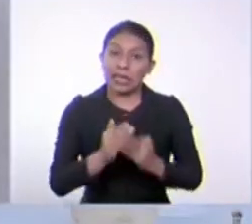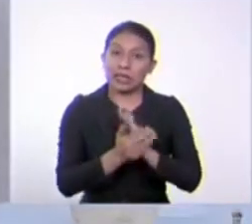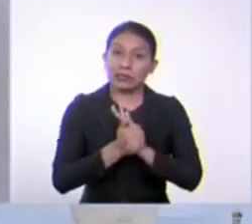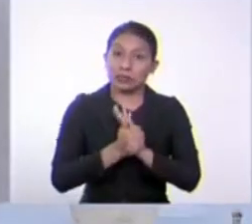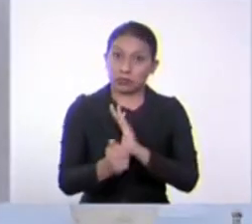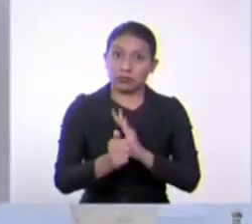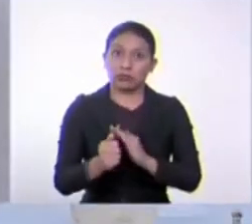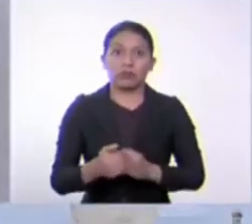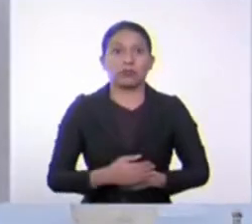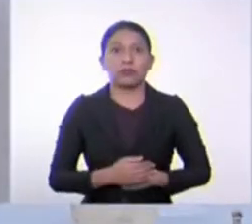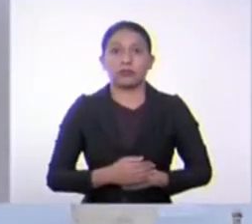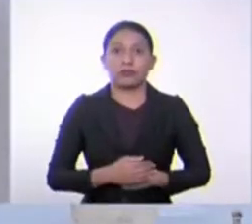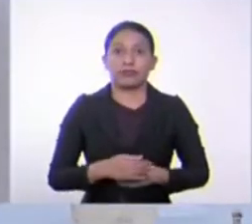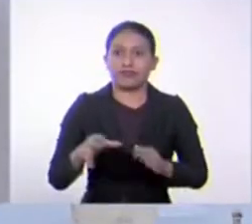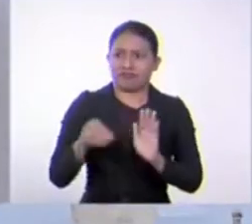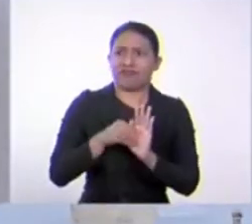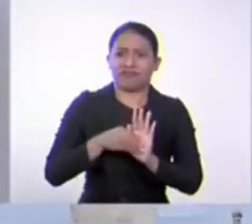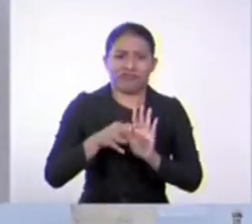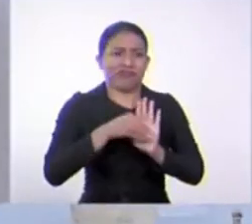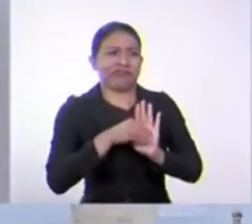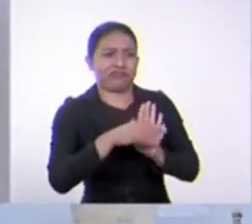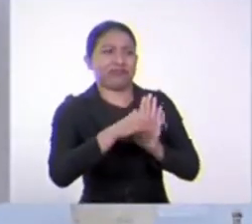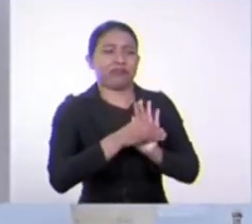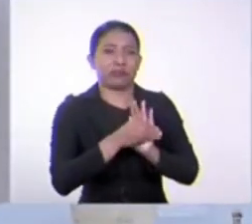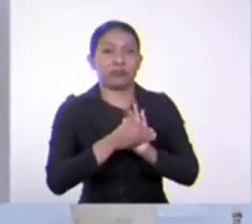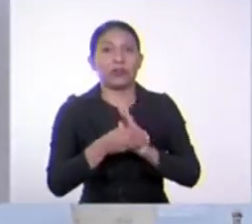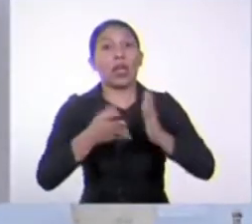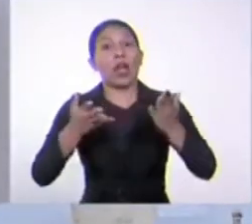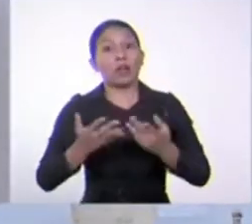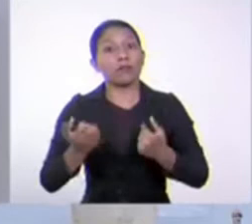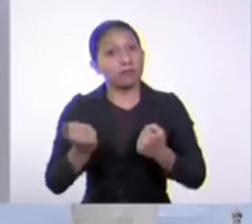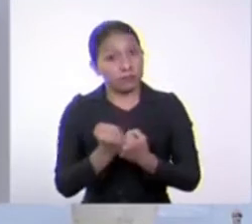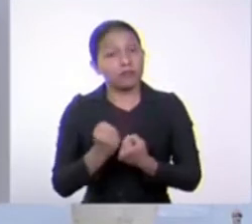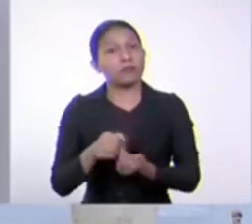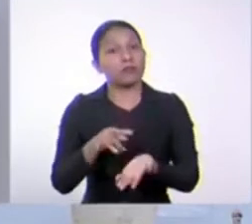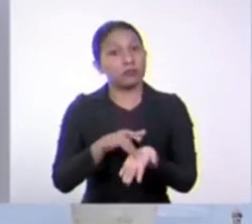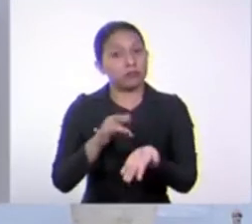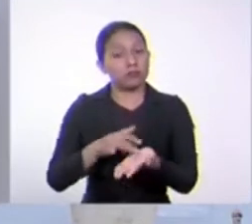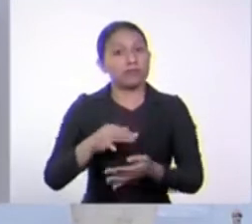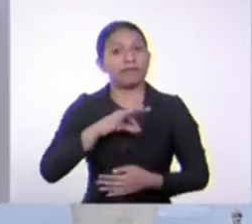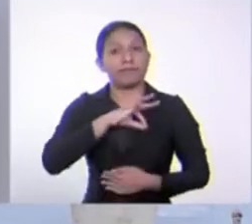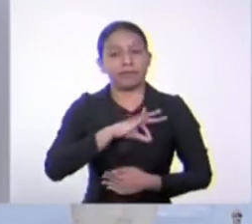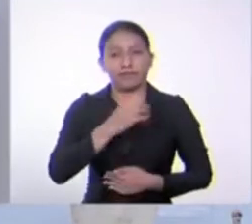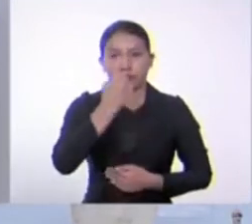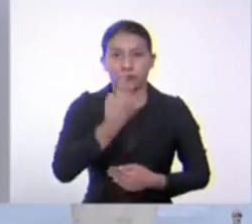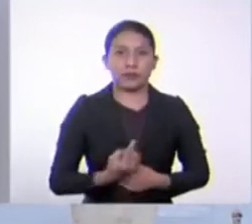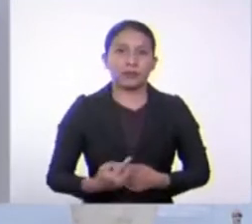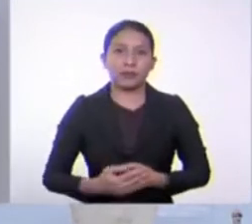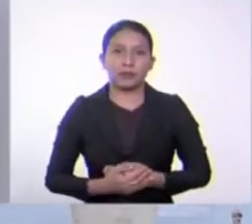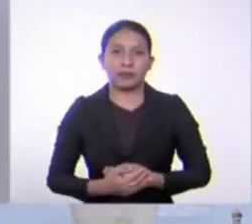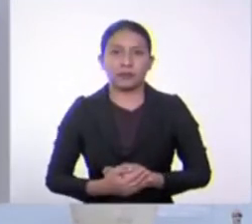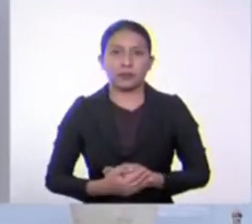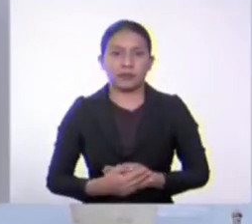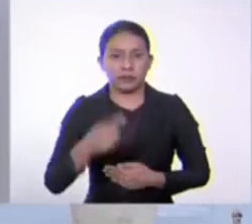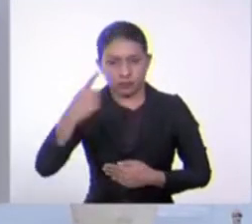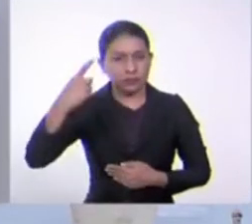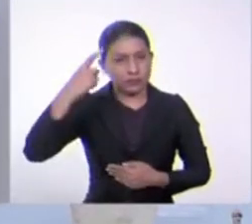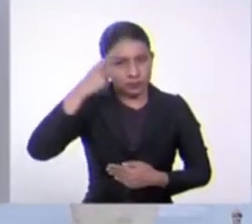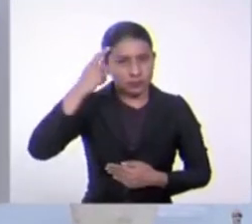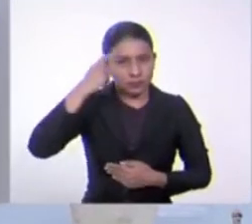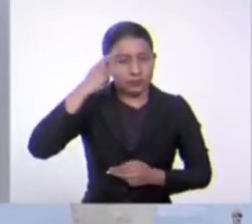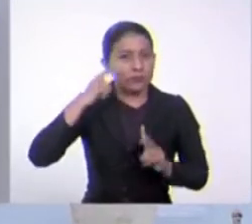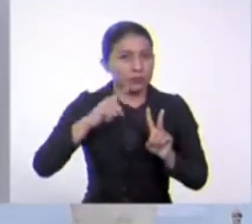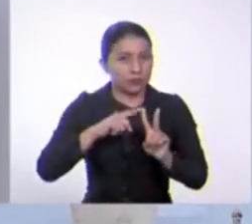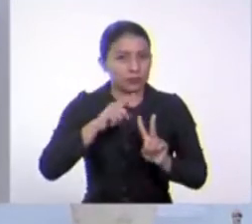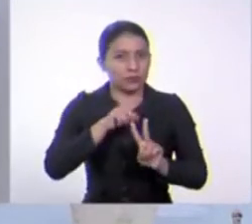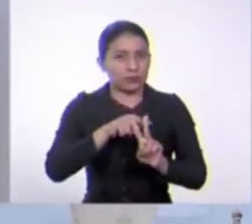infectiva de las bacterias nos permite o puede aprovecharse en beneficio humano. Ten en mente estas dos cosas